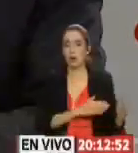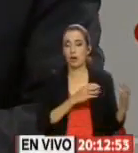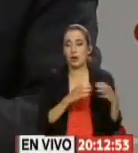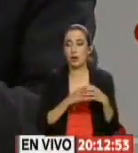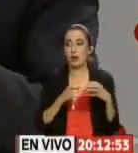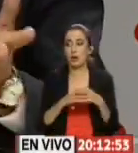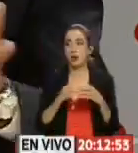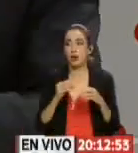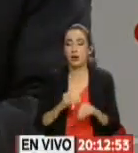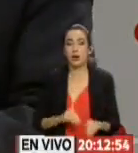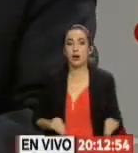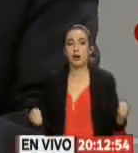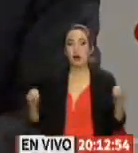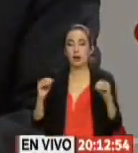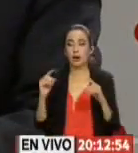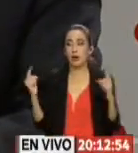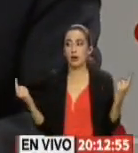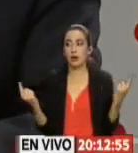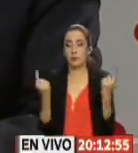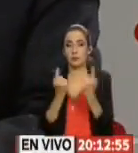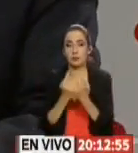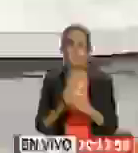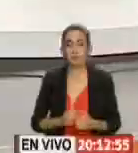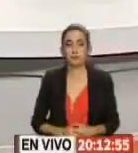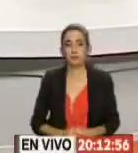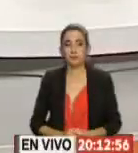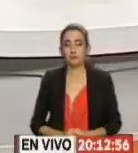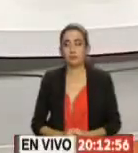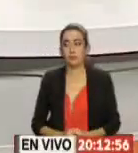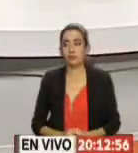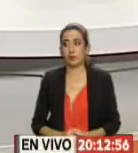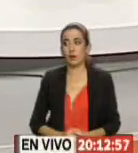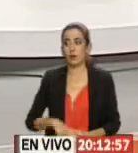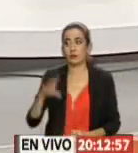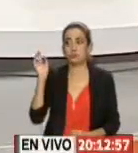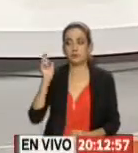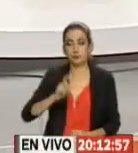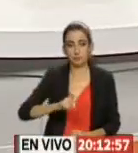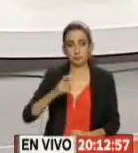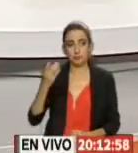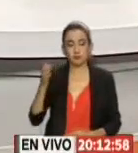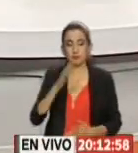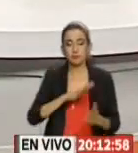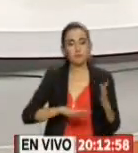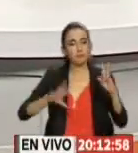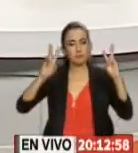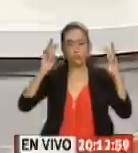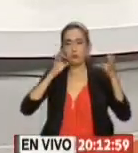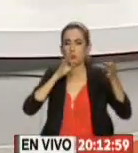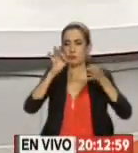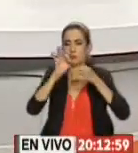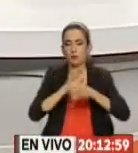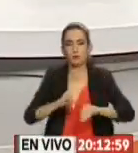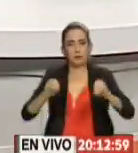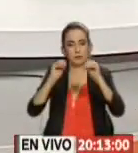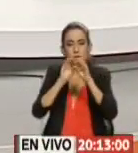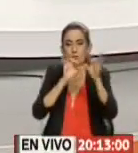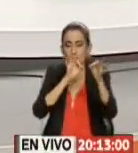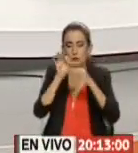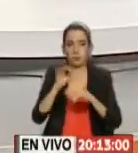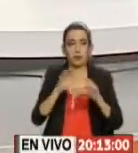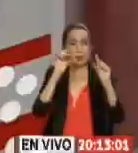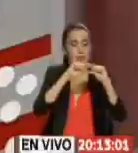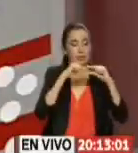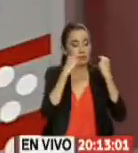menos que imposible que podamos encontrar una solución. Bueno, debemos, para poner un poco en contexto el tema, esta reunión del Grupo Internacional de